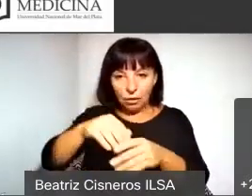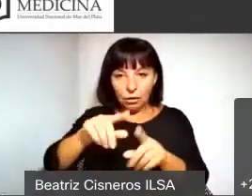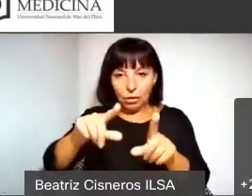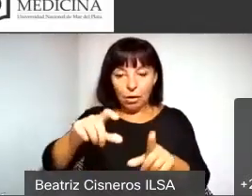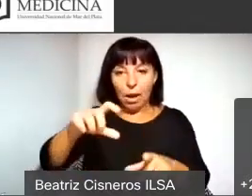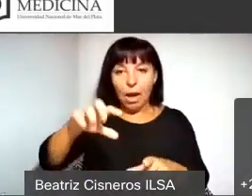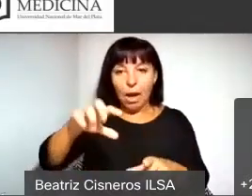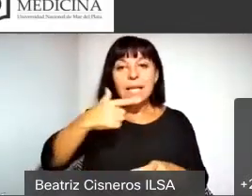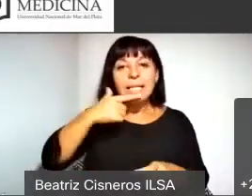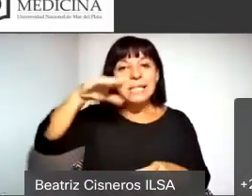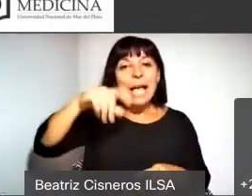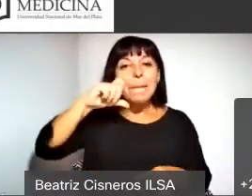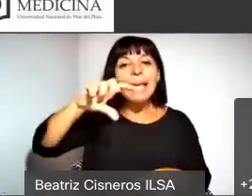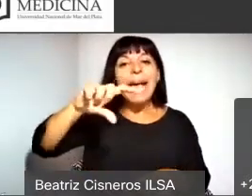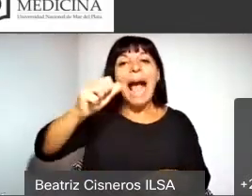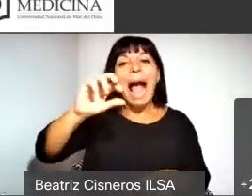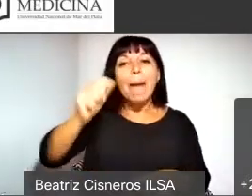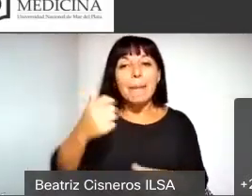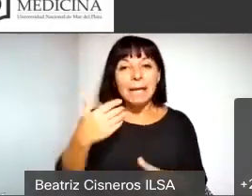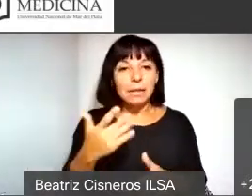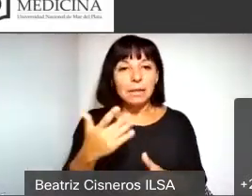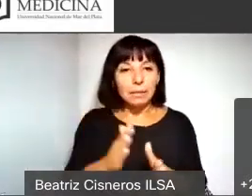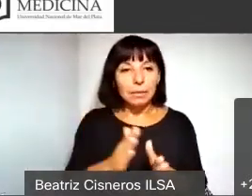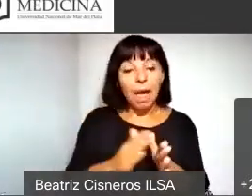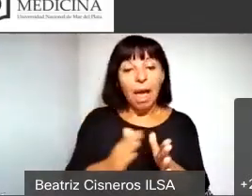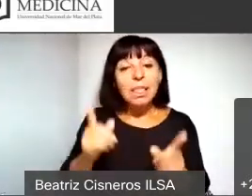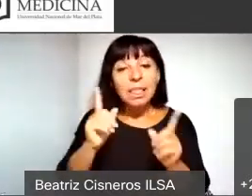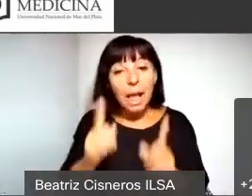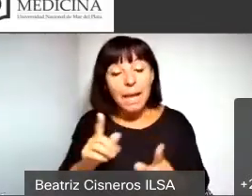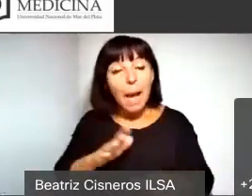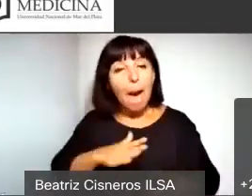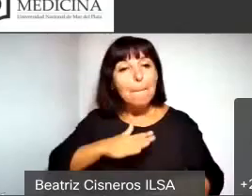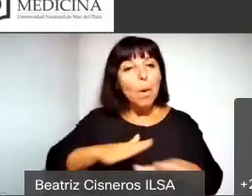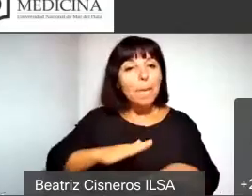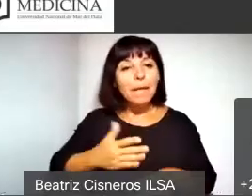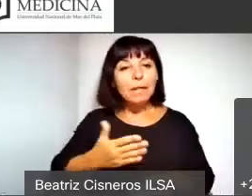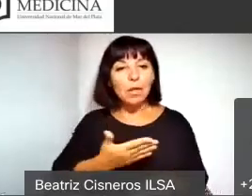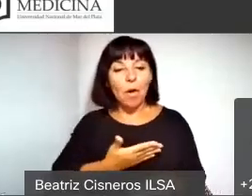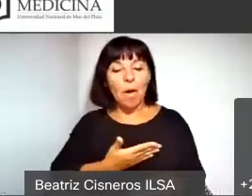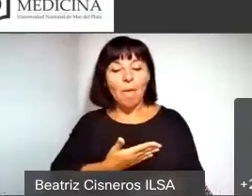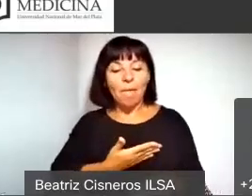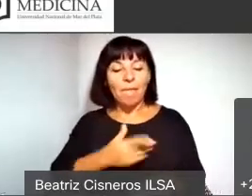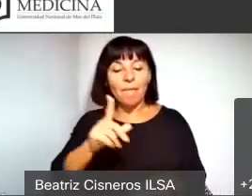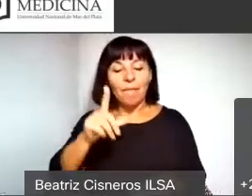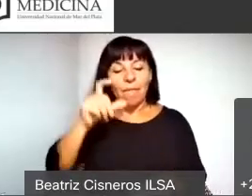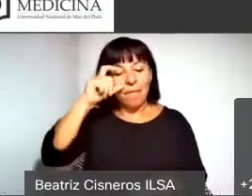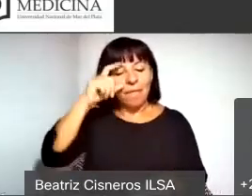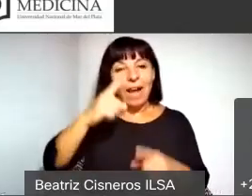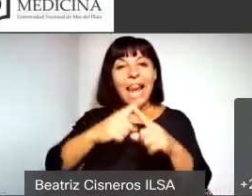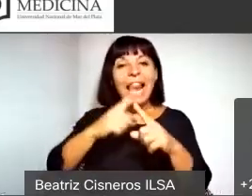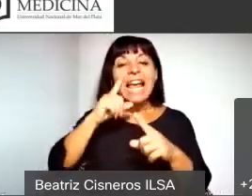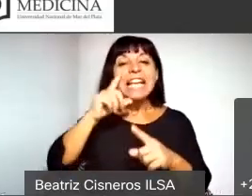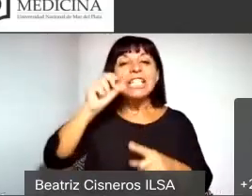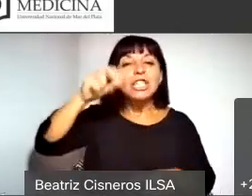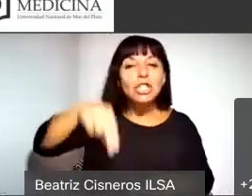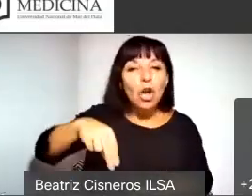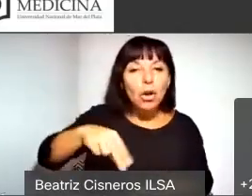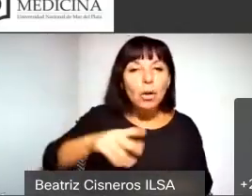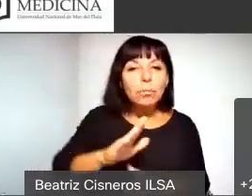Por otro lado, también existe el movimiento de flexión, que principalmente corresponde a